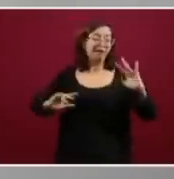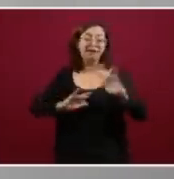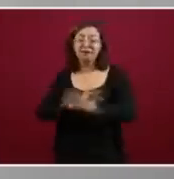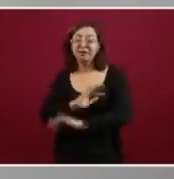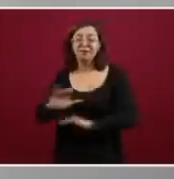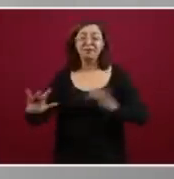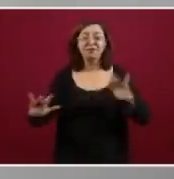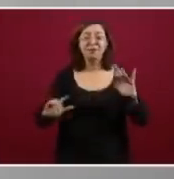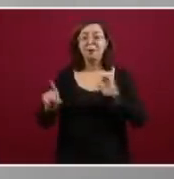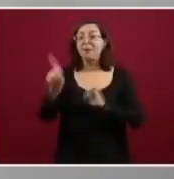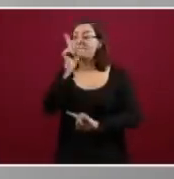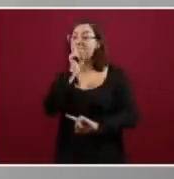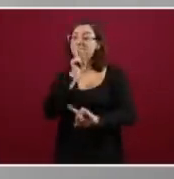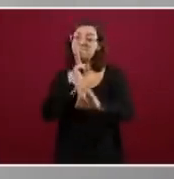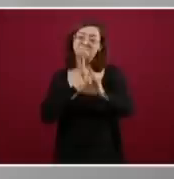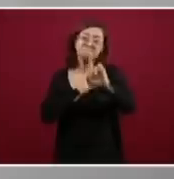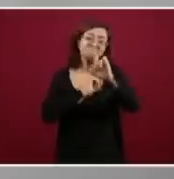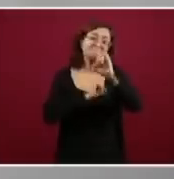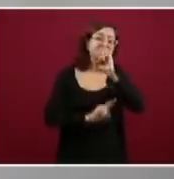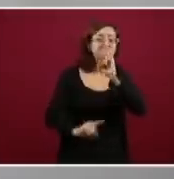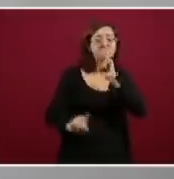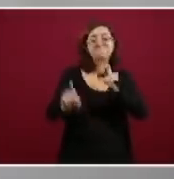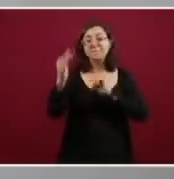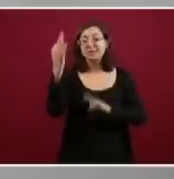las mentiras falsas